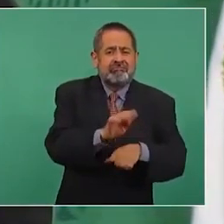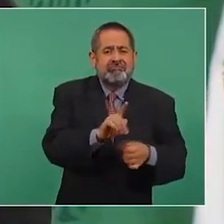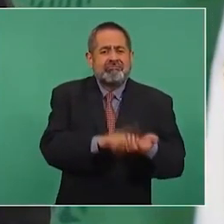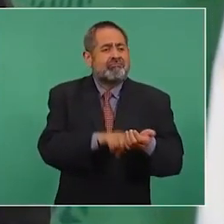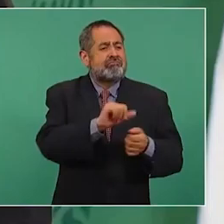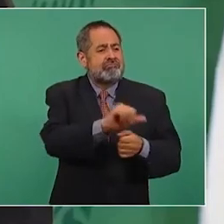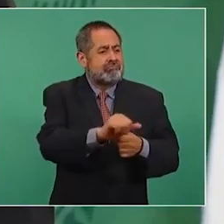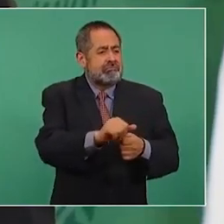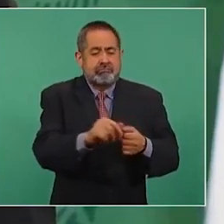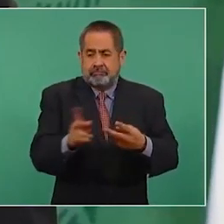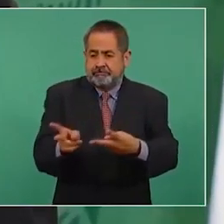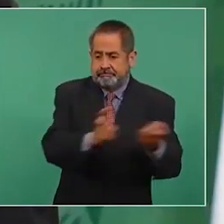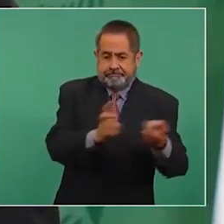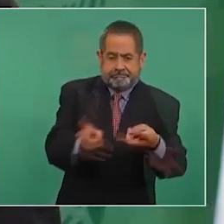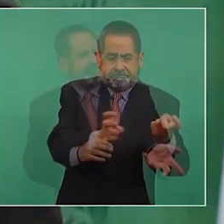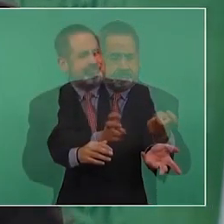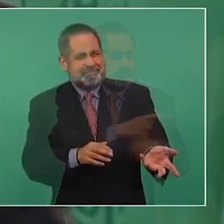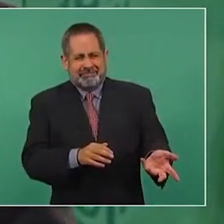de saqueadores,